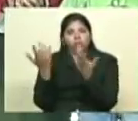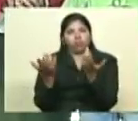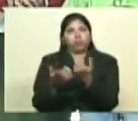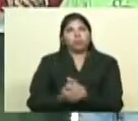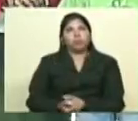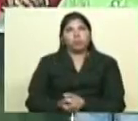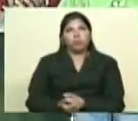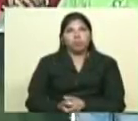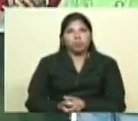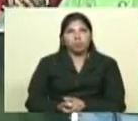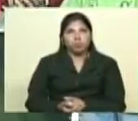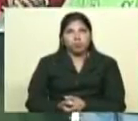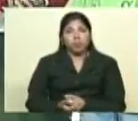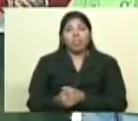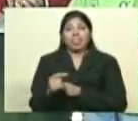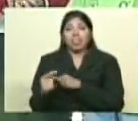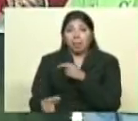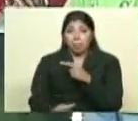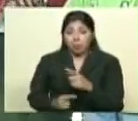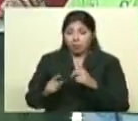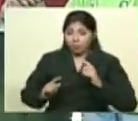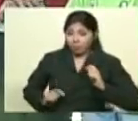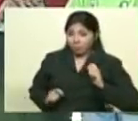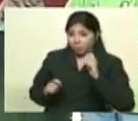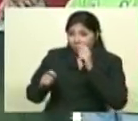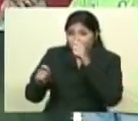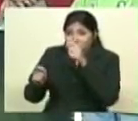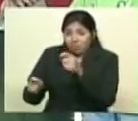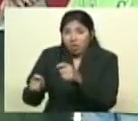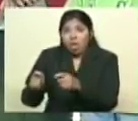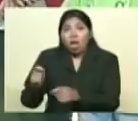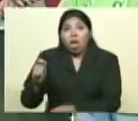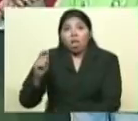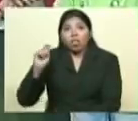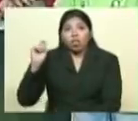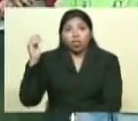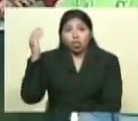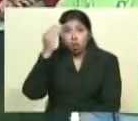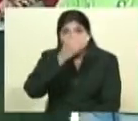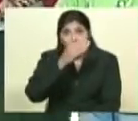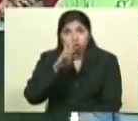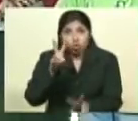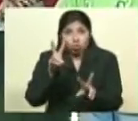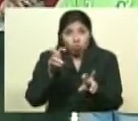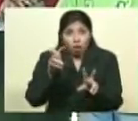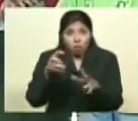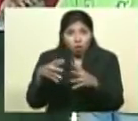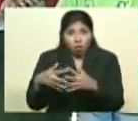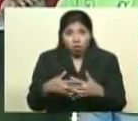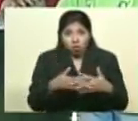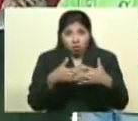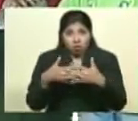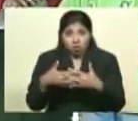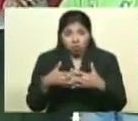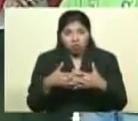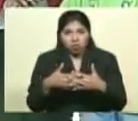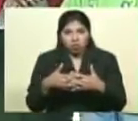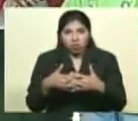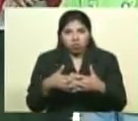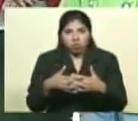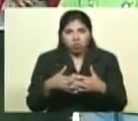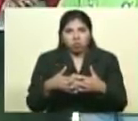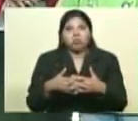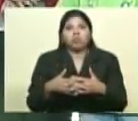Y la llegada de Donald Trump significó que el imperio abandonó su sonrisa y sacó su